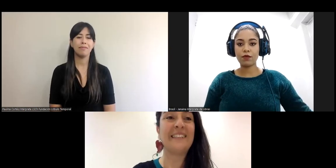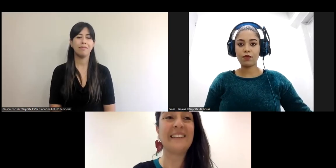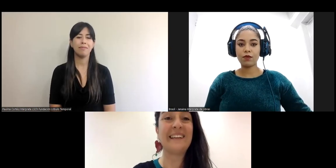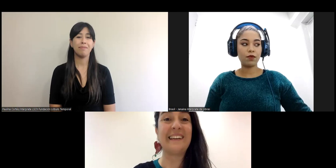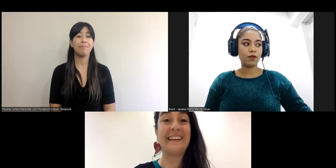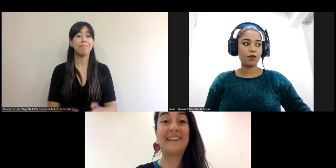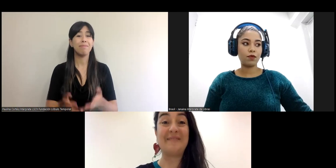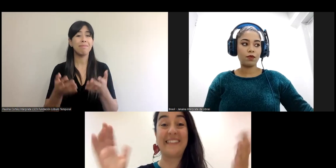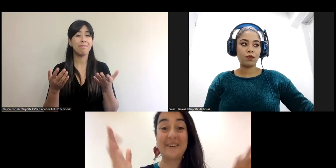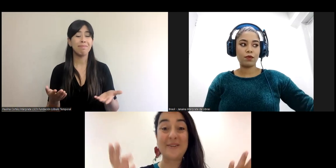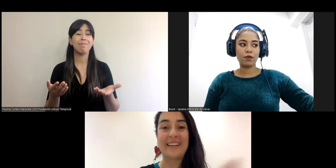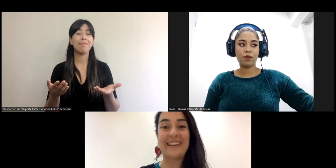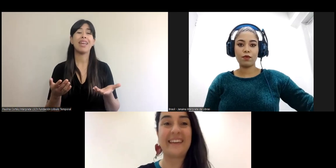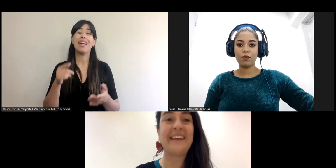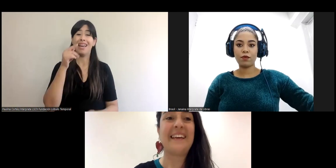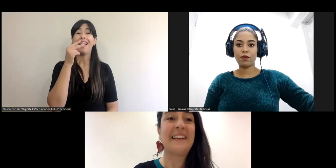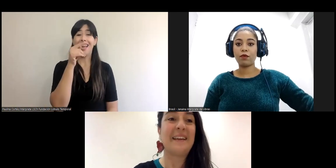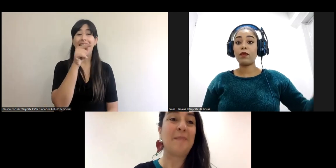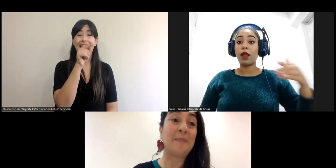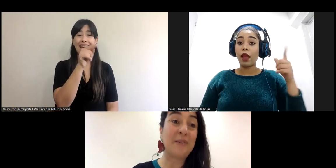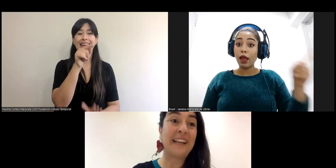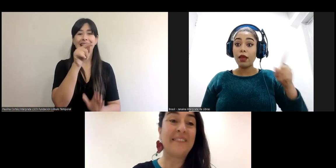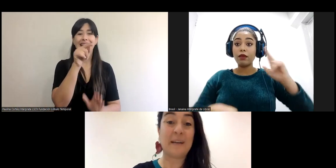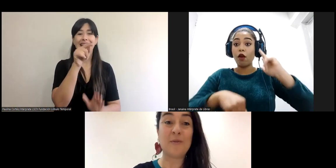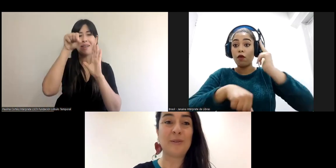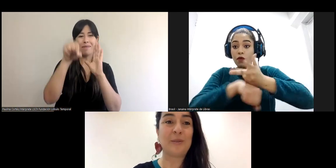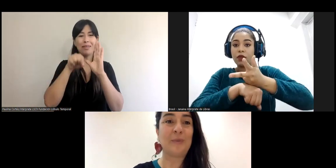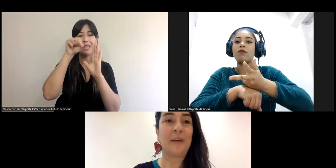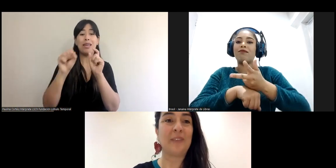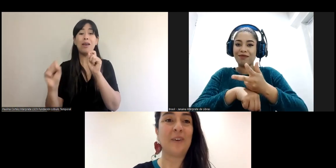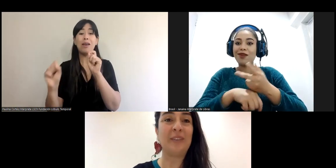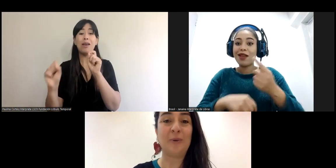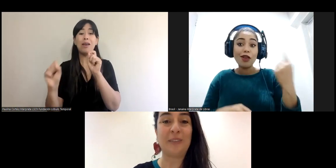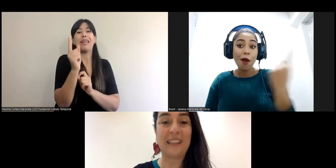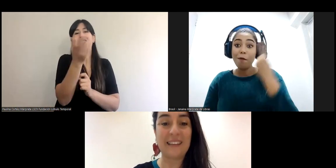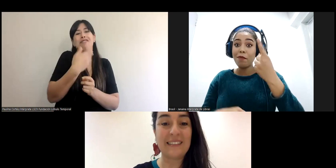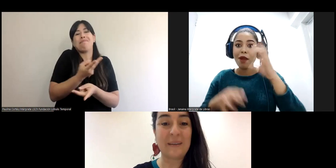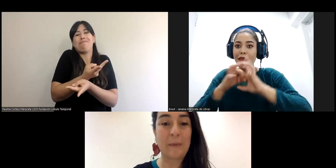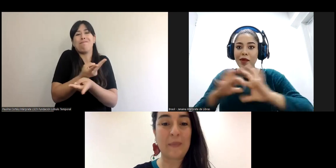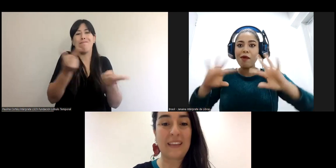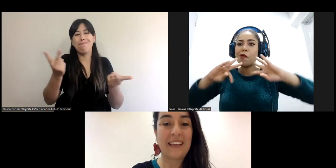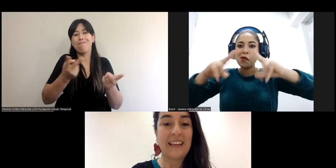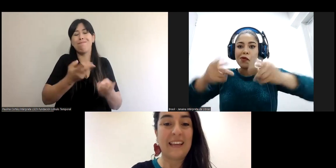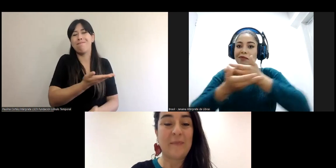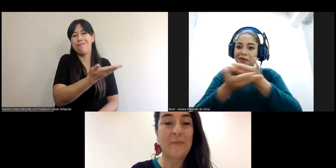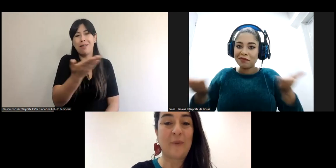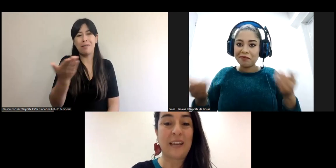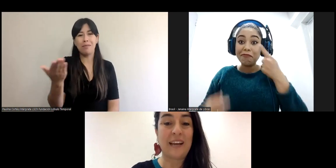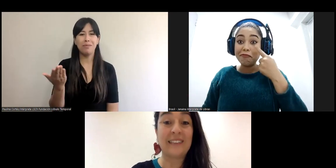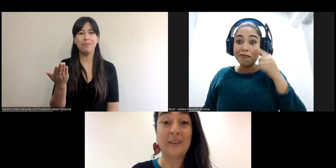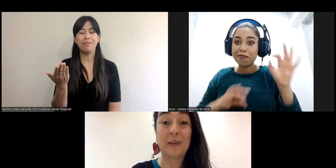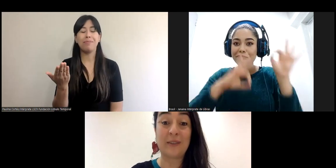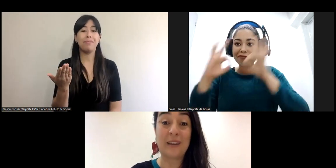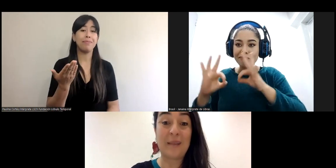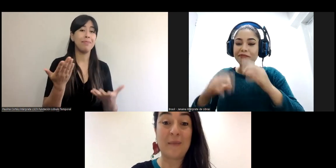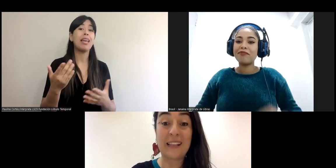Bueno, ese es el video de el primero que liberamos para todas y todos ustedes. Voy a